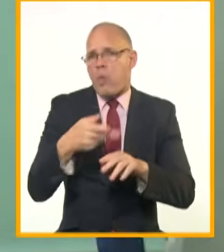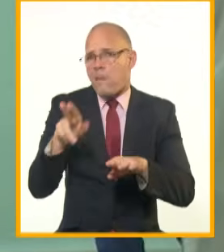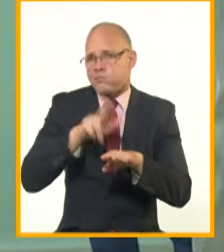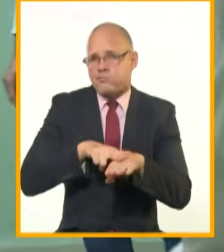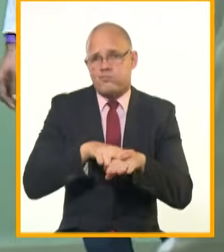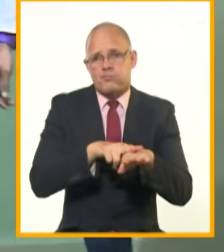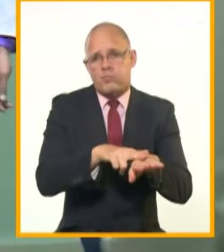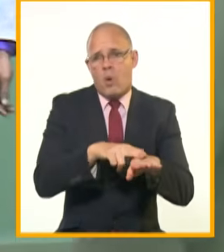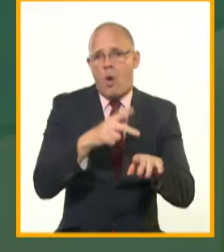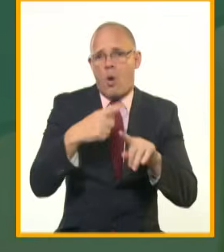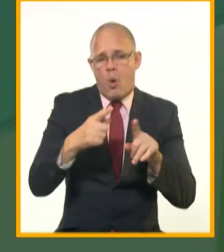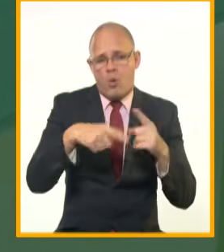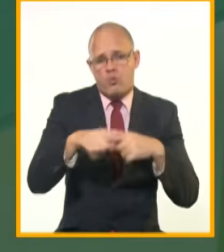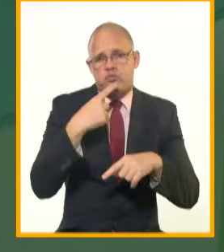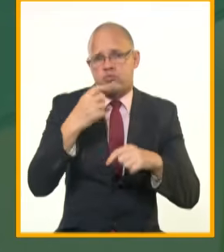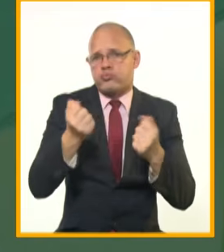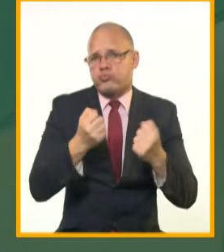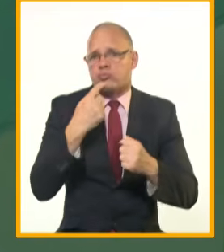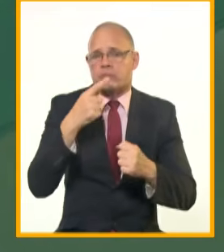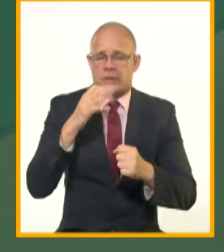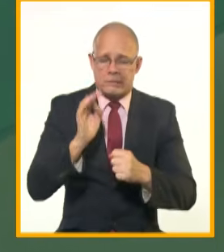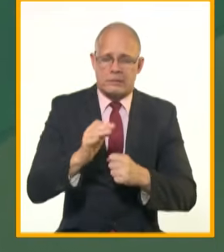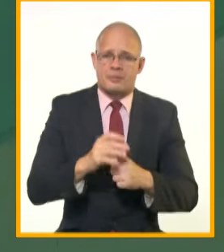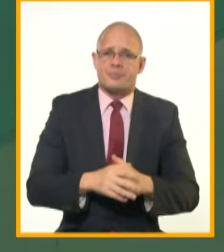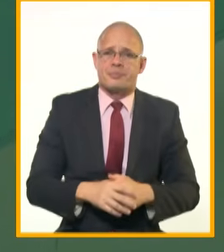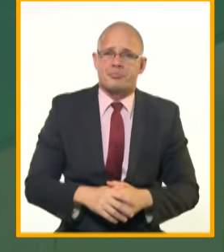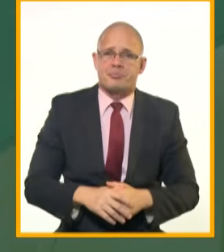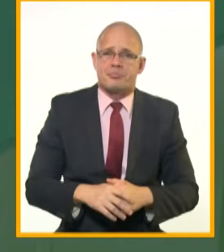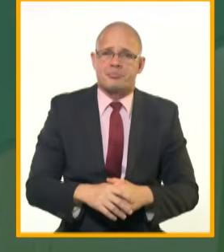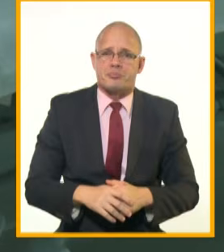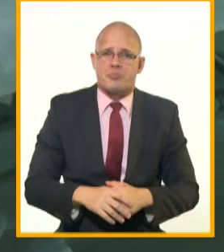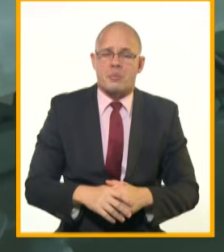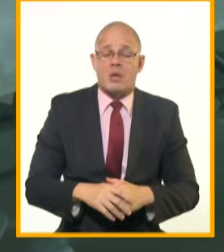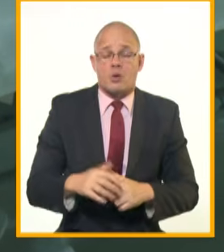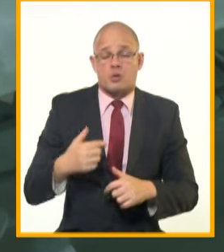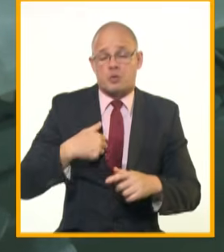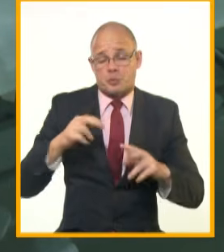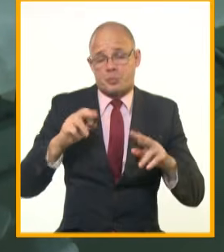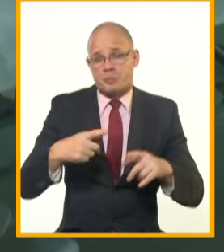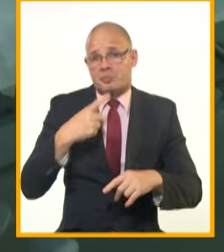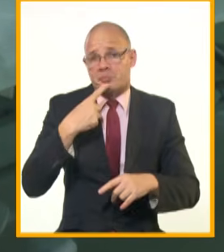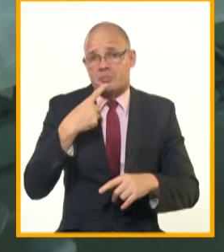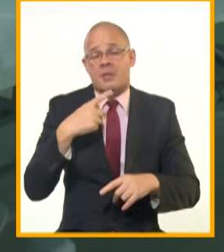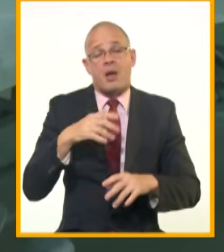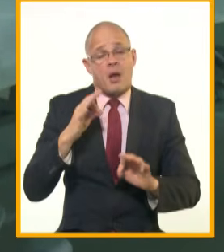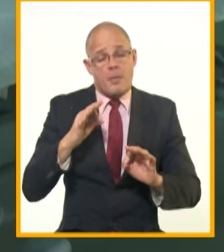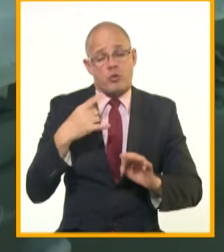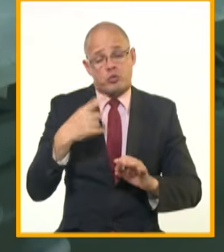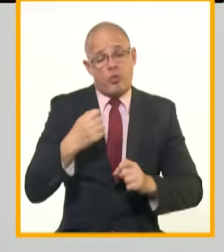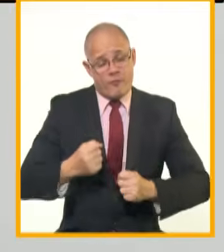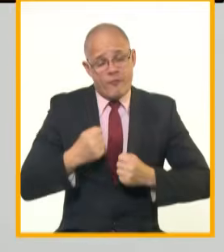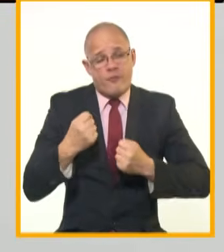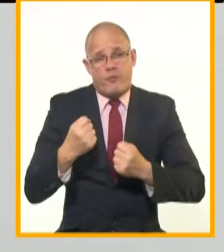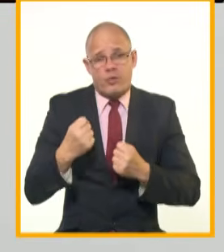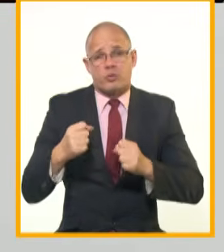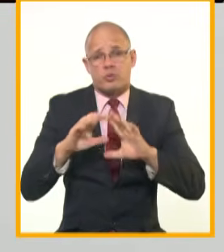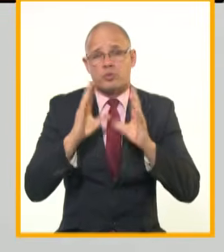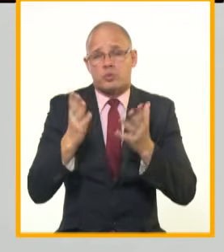incluso esta situación. Pero, insisto, se hace un esfuerzo mancomunado y se